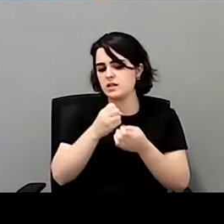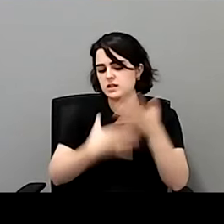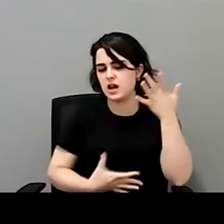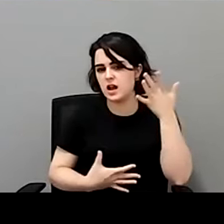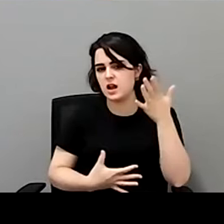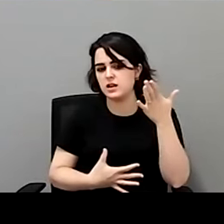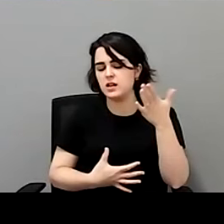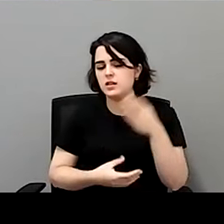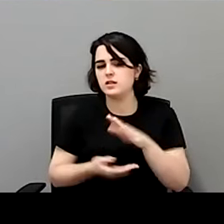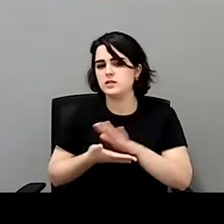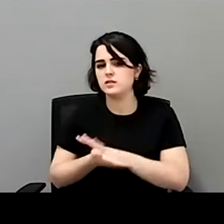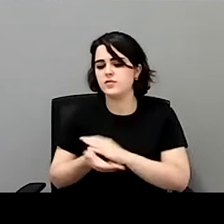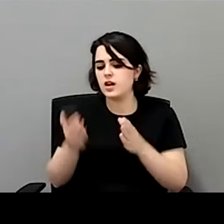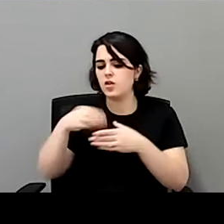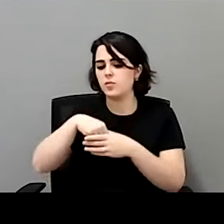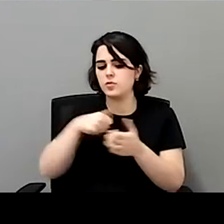no existe.